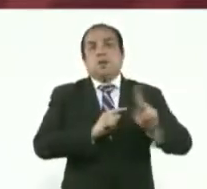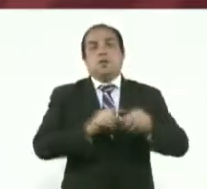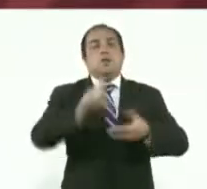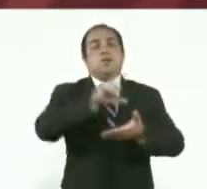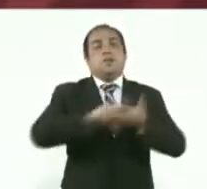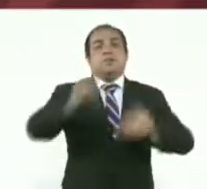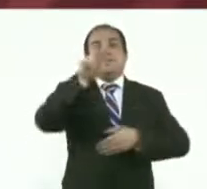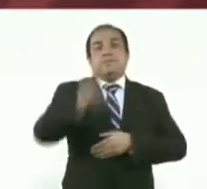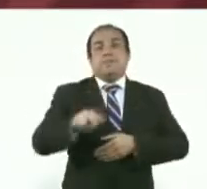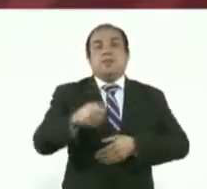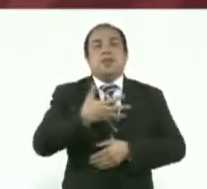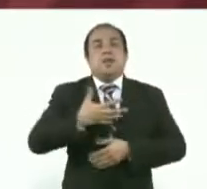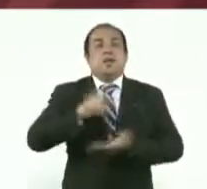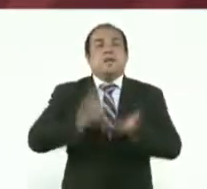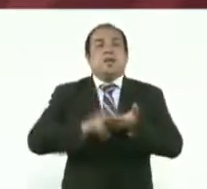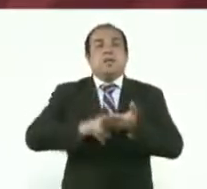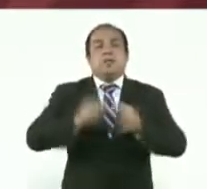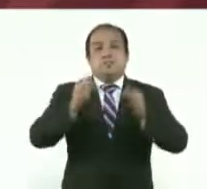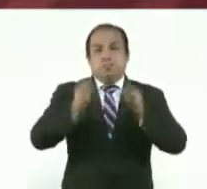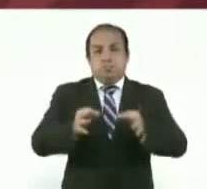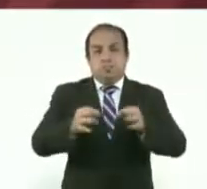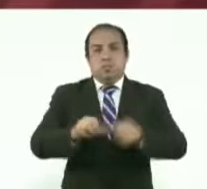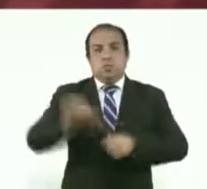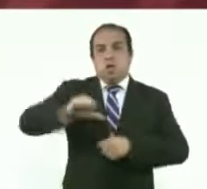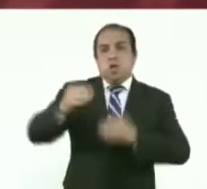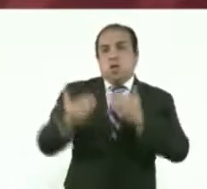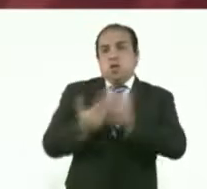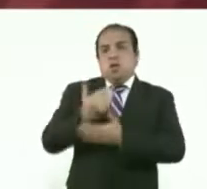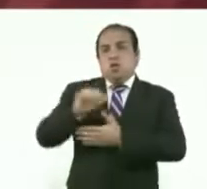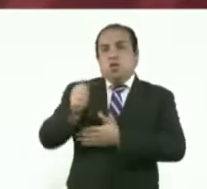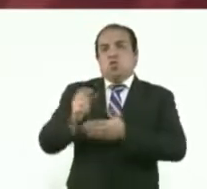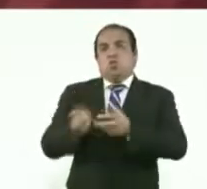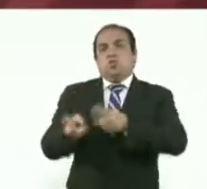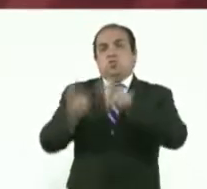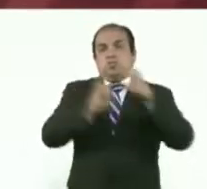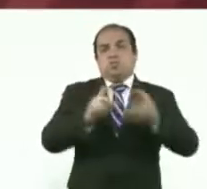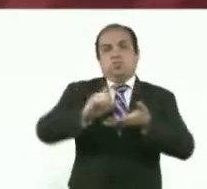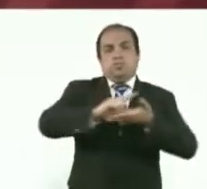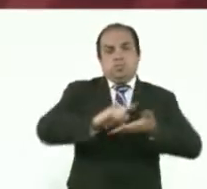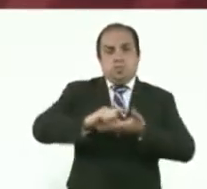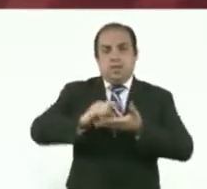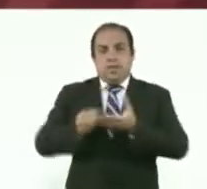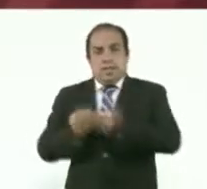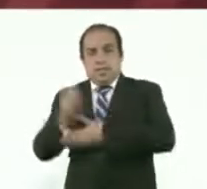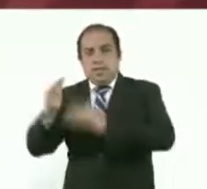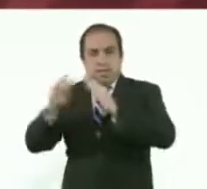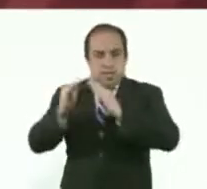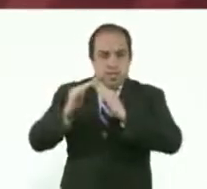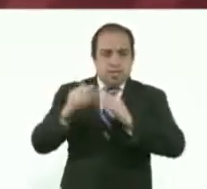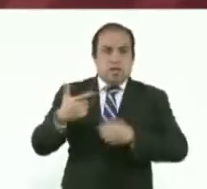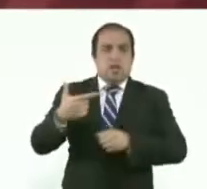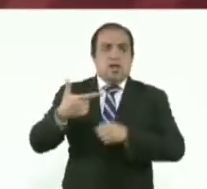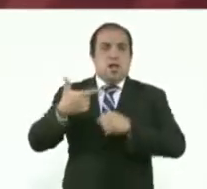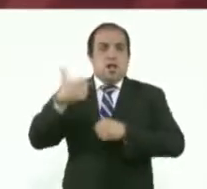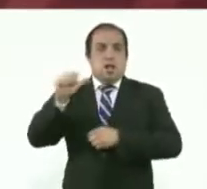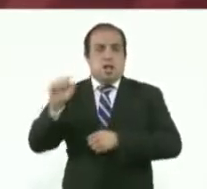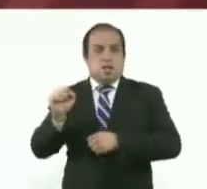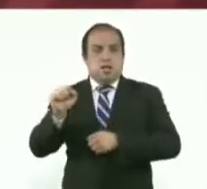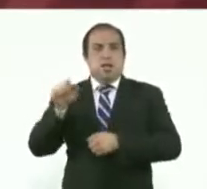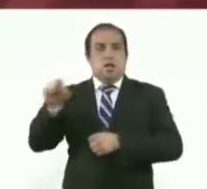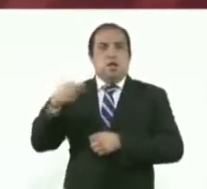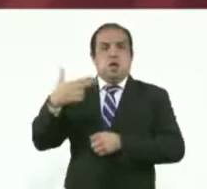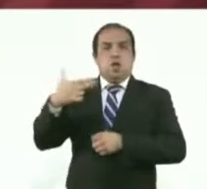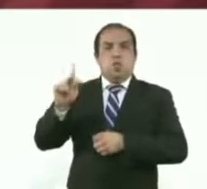realmente los precios son adecuados. Hoy, por ejemplo, subí otro en la mañana cuando salía de casa ahí en la gasolinera de